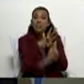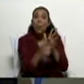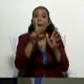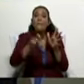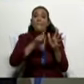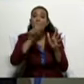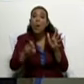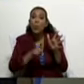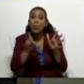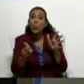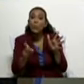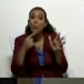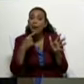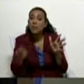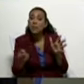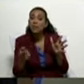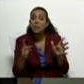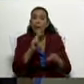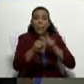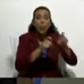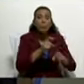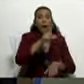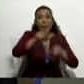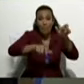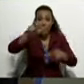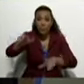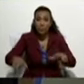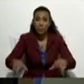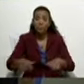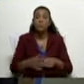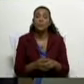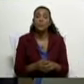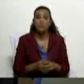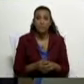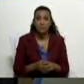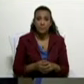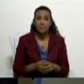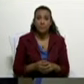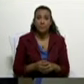a formularse en el referendo consultivo.